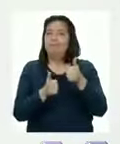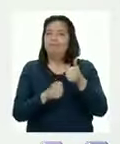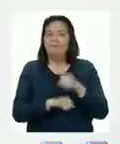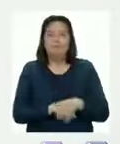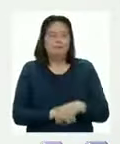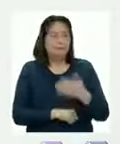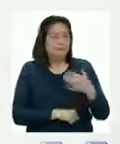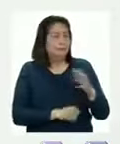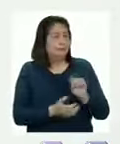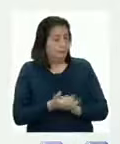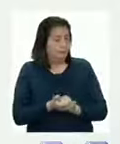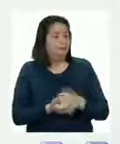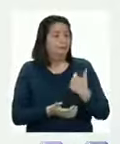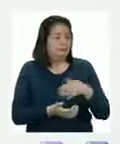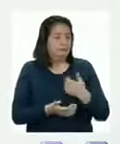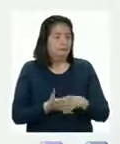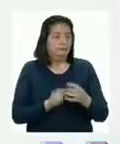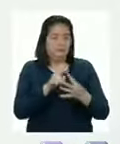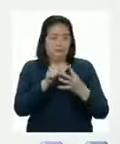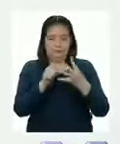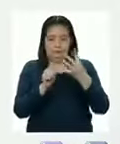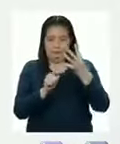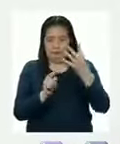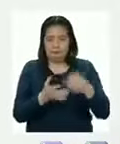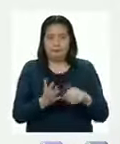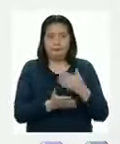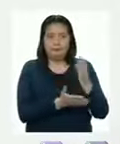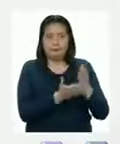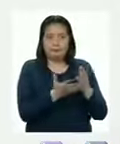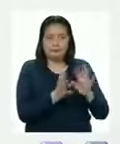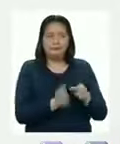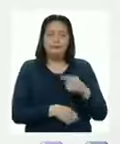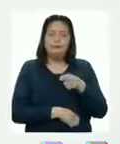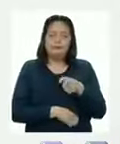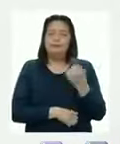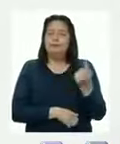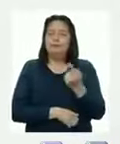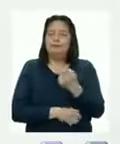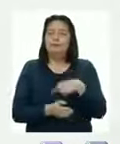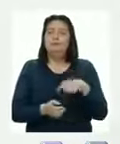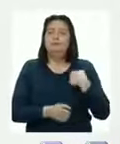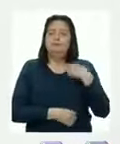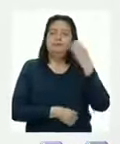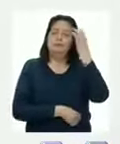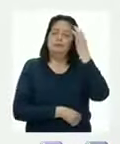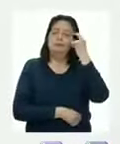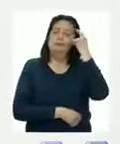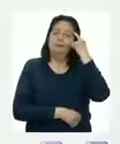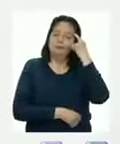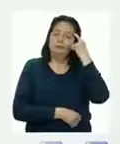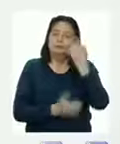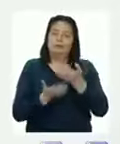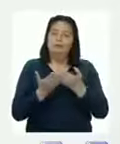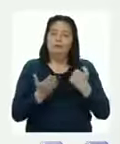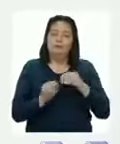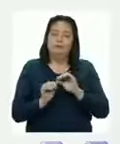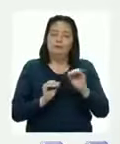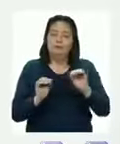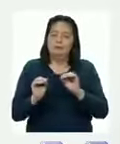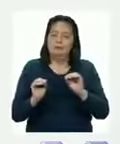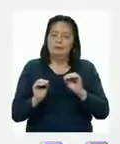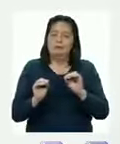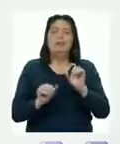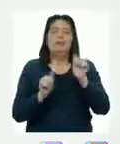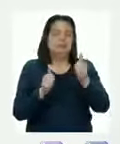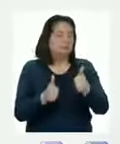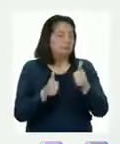Patti Hemos aprendido a enfrentarnos a cuatro situaciones En cada una de ellas Hemos razonado antes de mover las piedritas